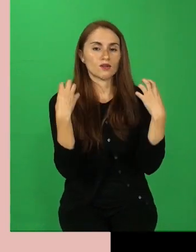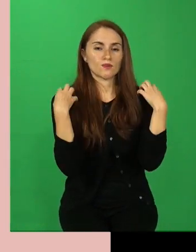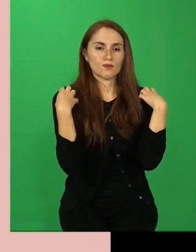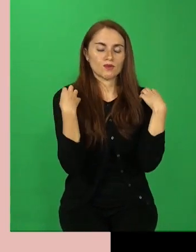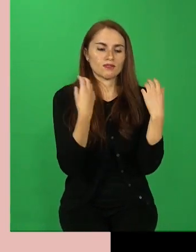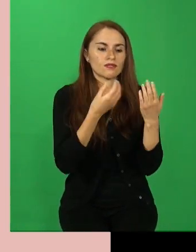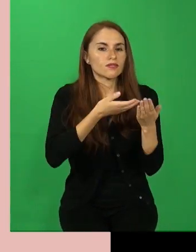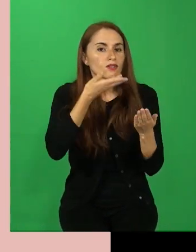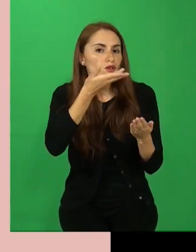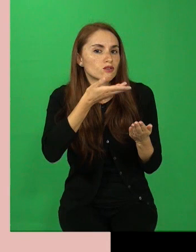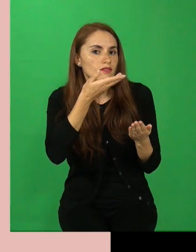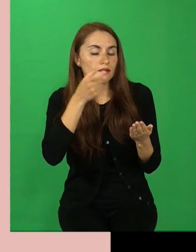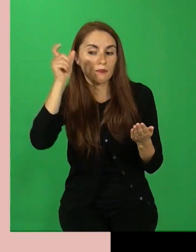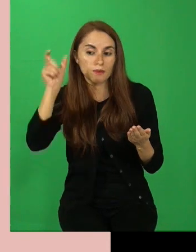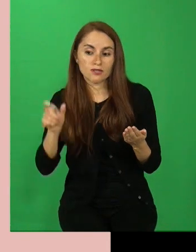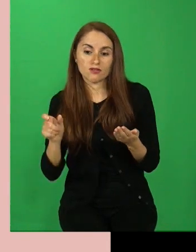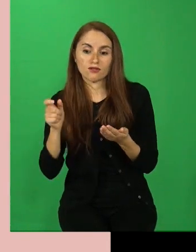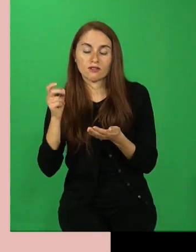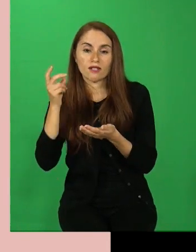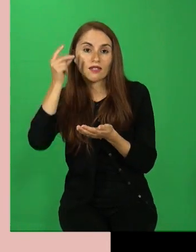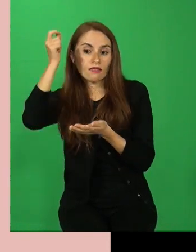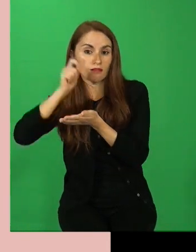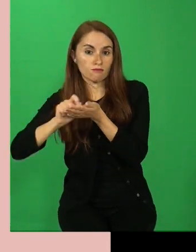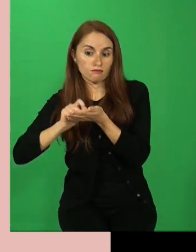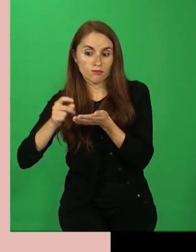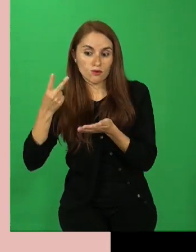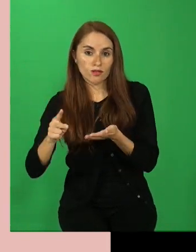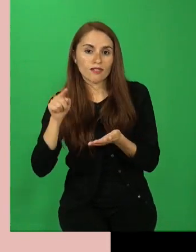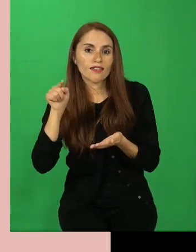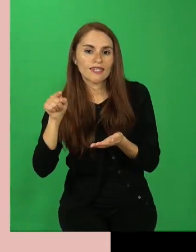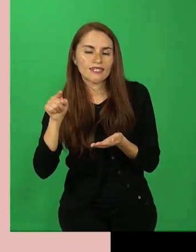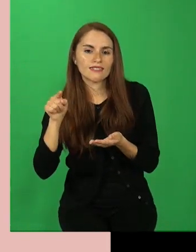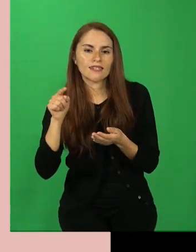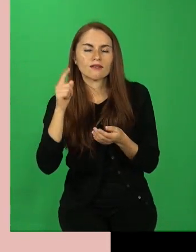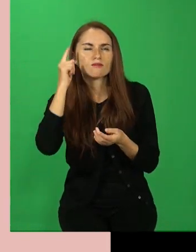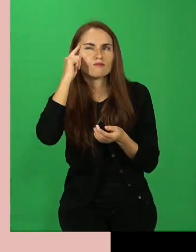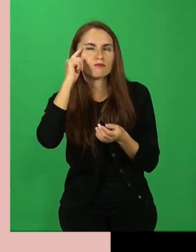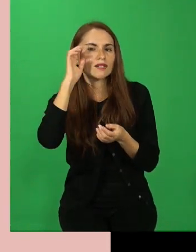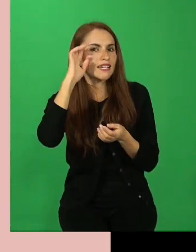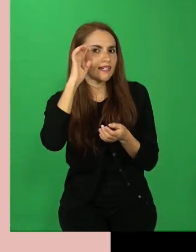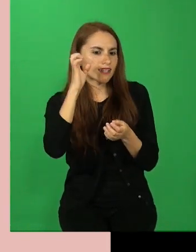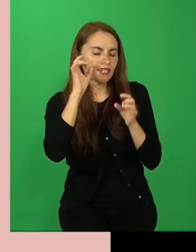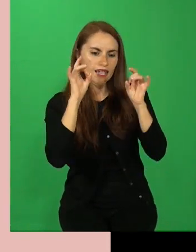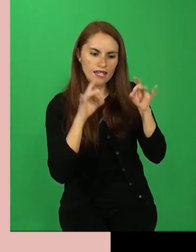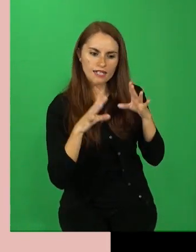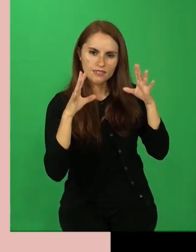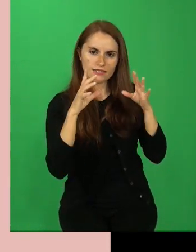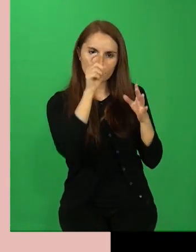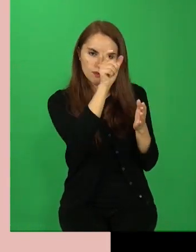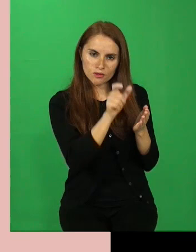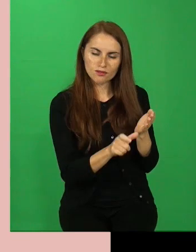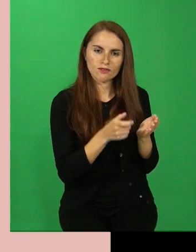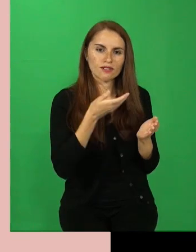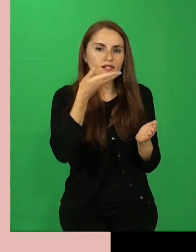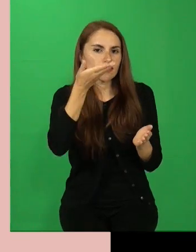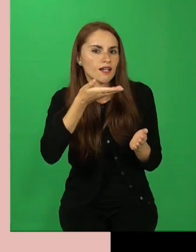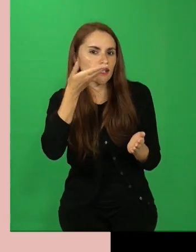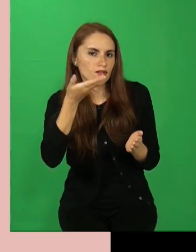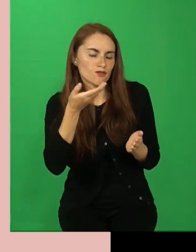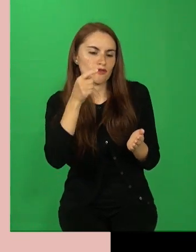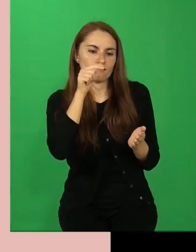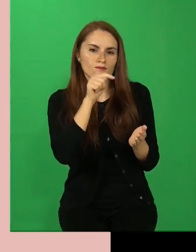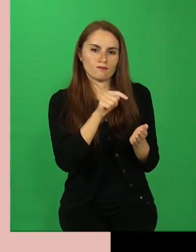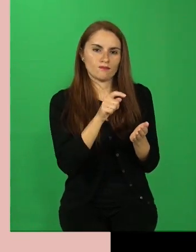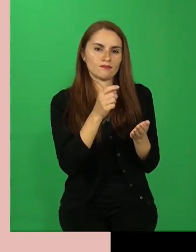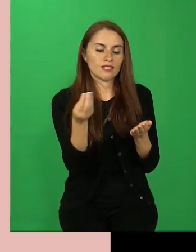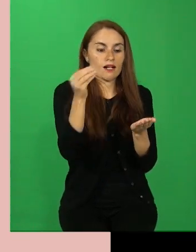por el autor. Y el narrador es una persona ficticia, es decir, que quien la crea o la inventa es